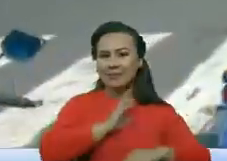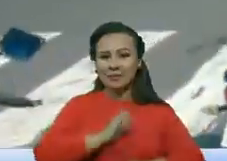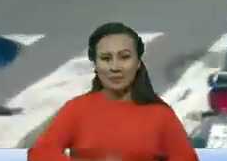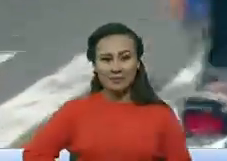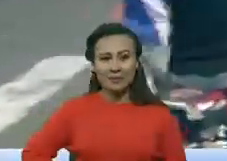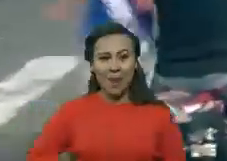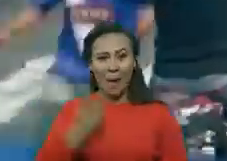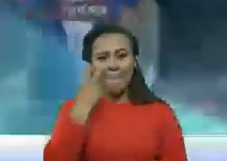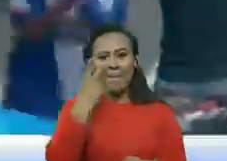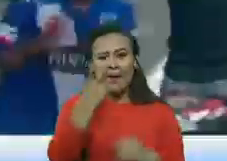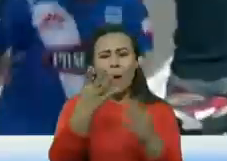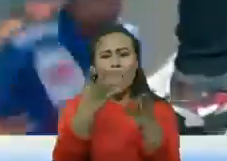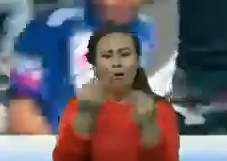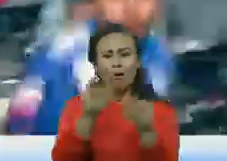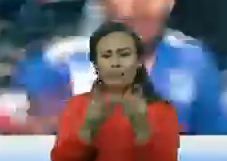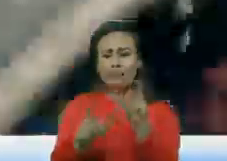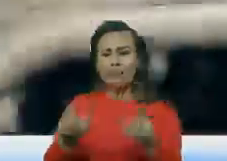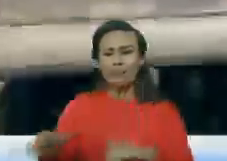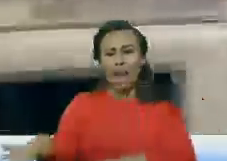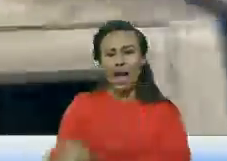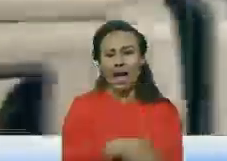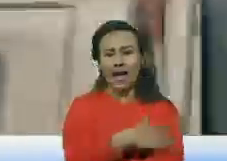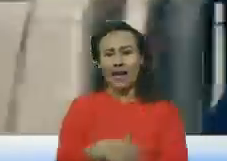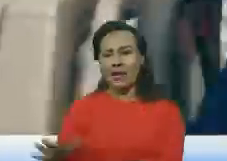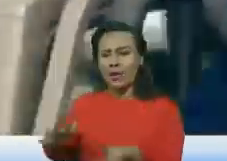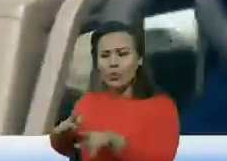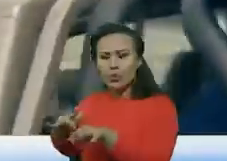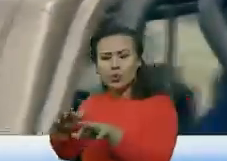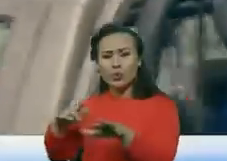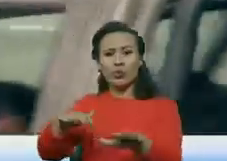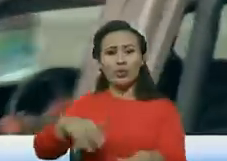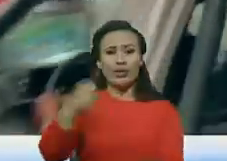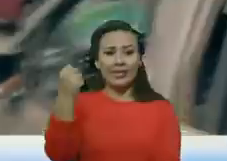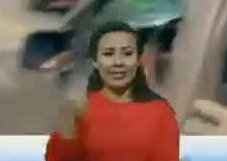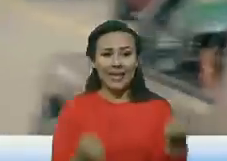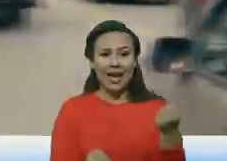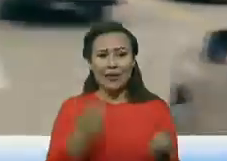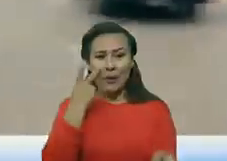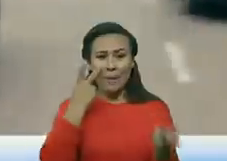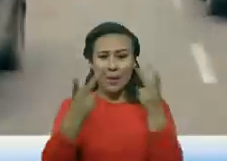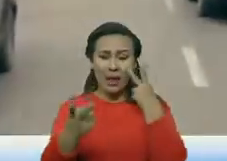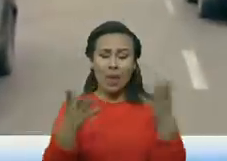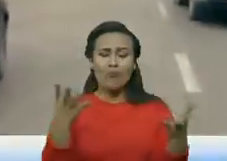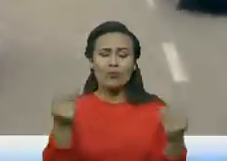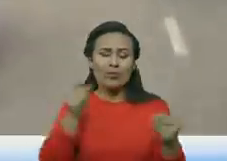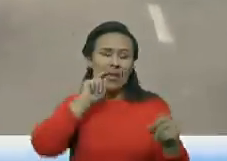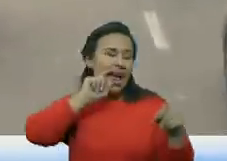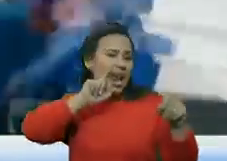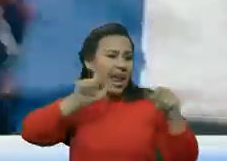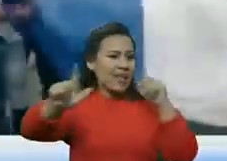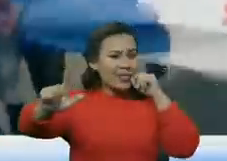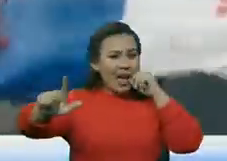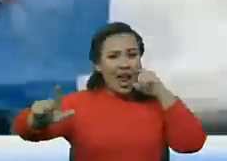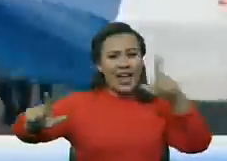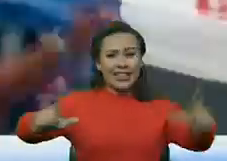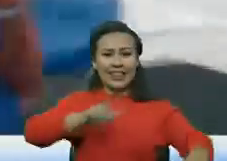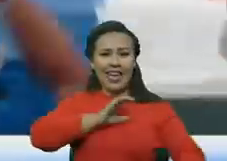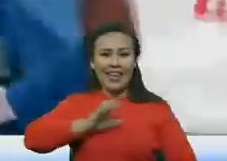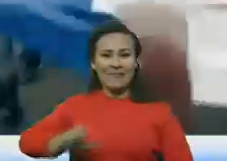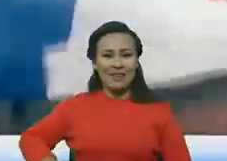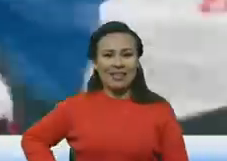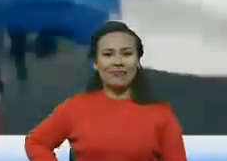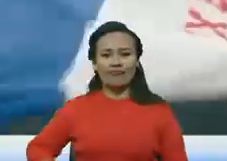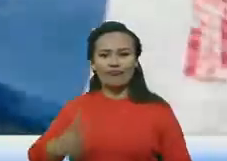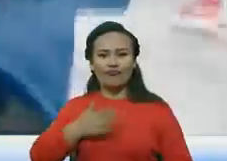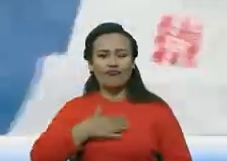Gran cantidad de fanáticos colmaron las calles, largas filas de vehículos repletas de hinchas gritaban por su equipo.